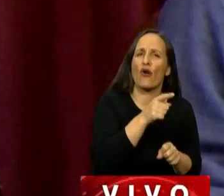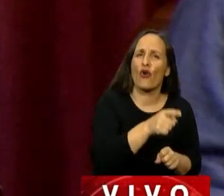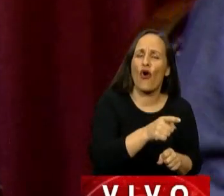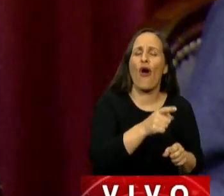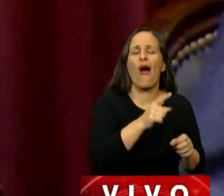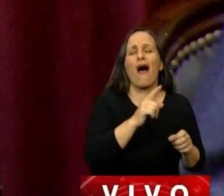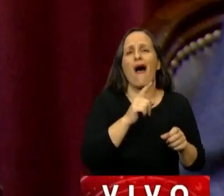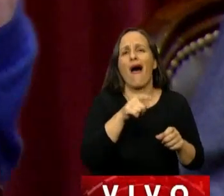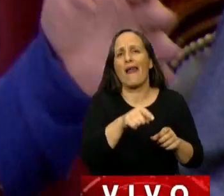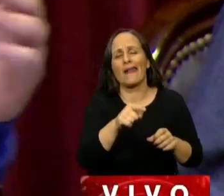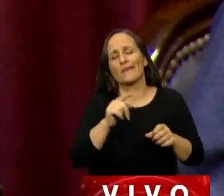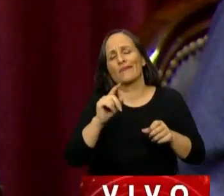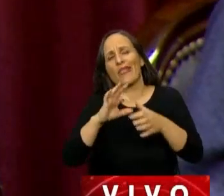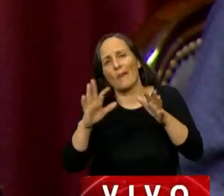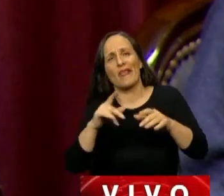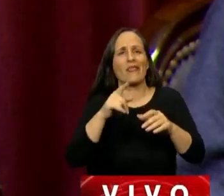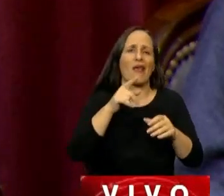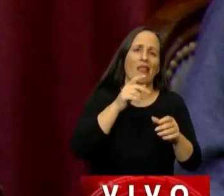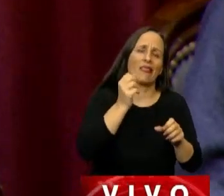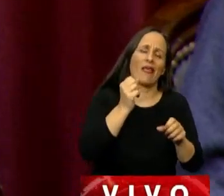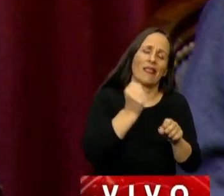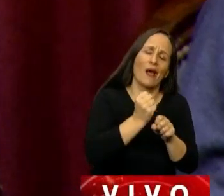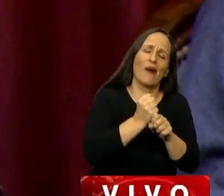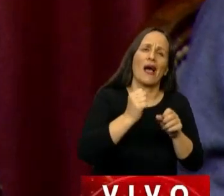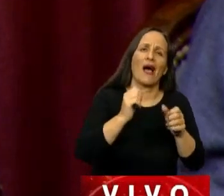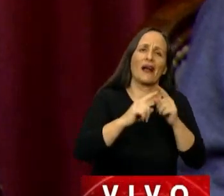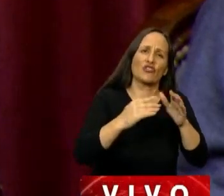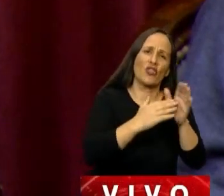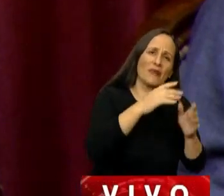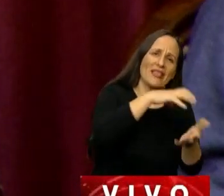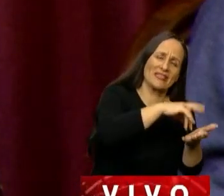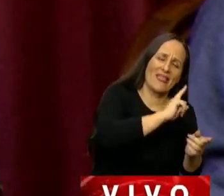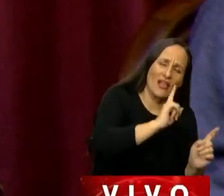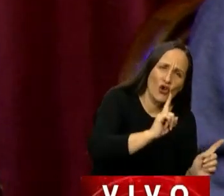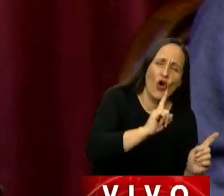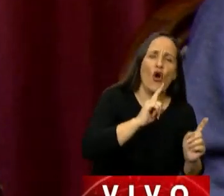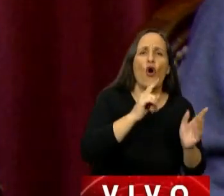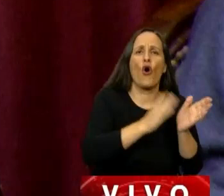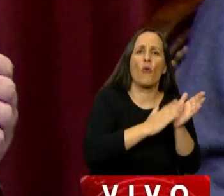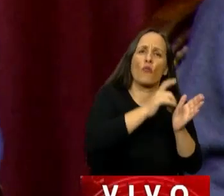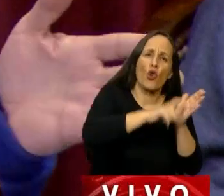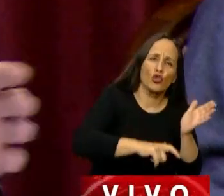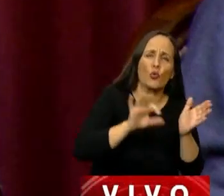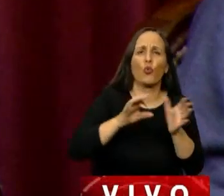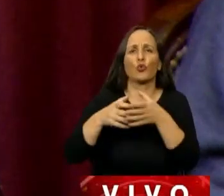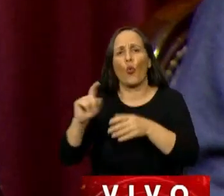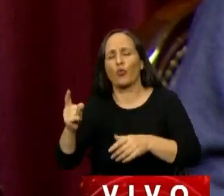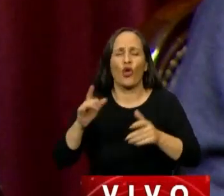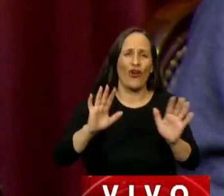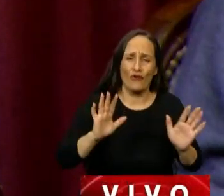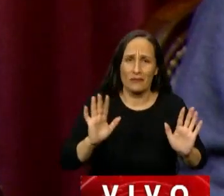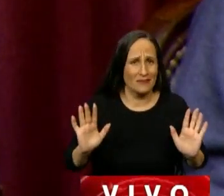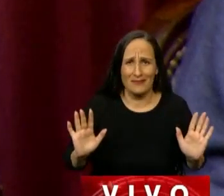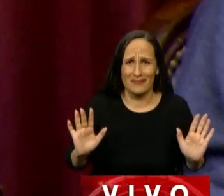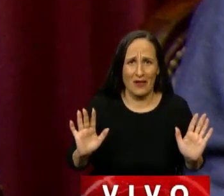trabajan por cuenta propia o aquellos que sufren el fraude laboral del monotributo, ¿no? Y que realmente esto no se tenga